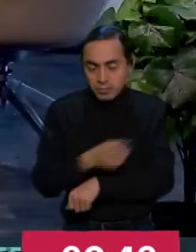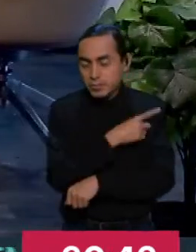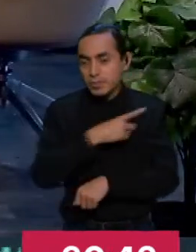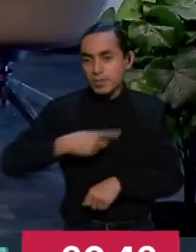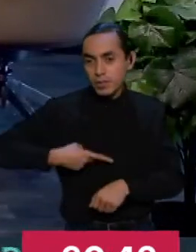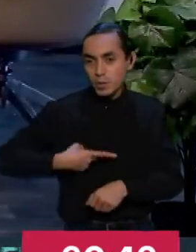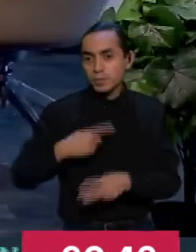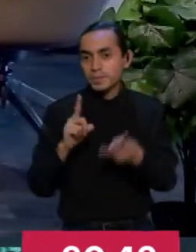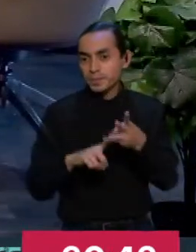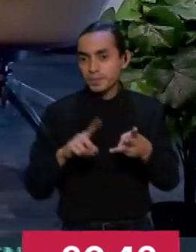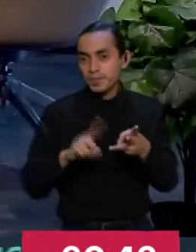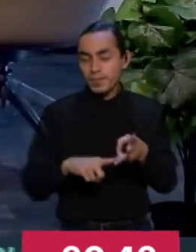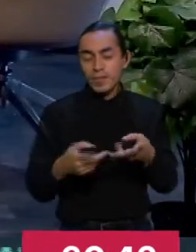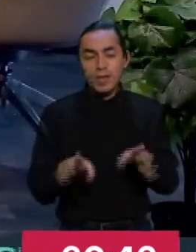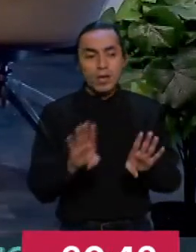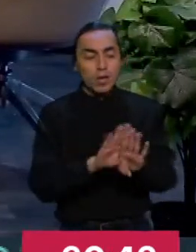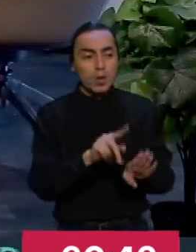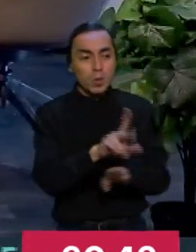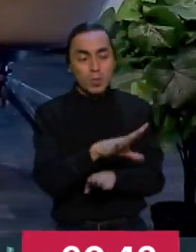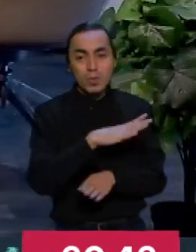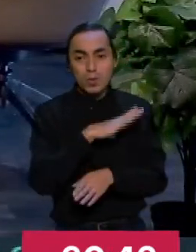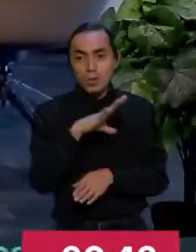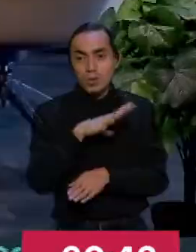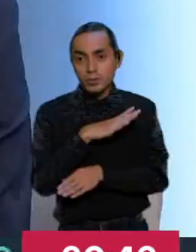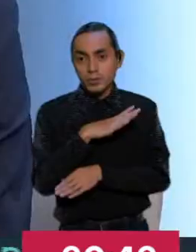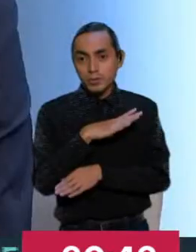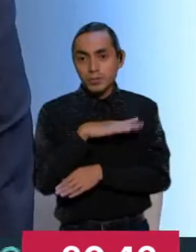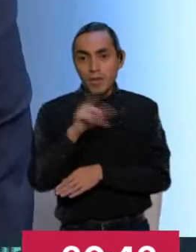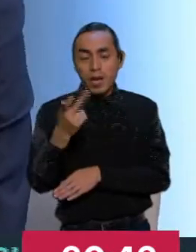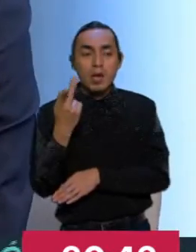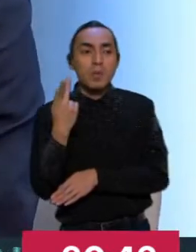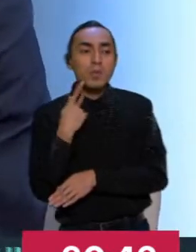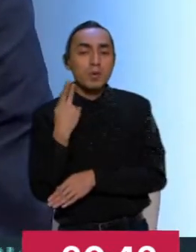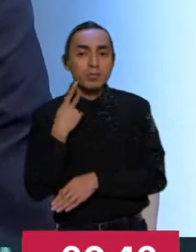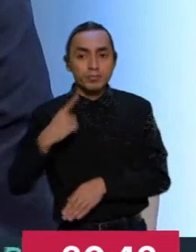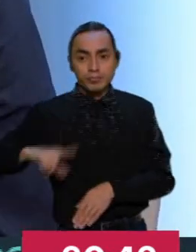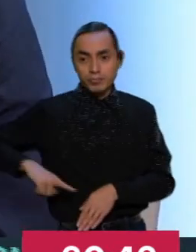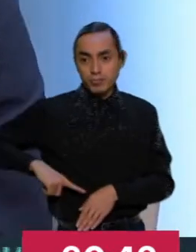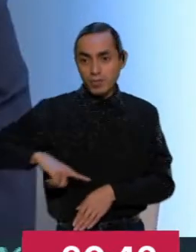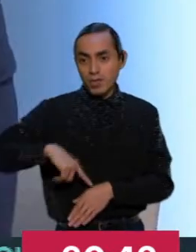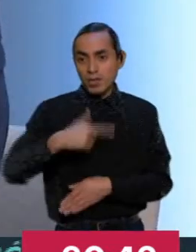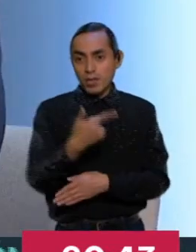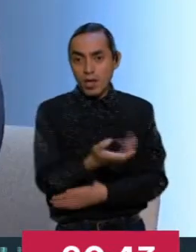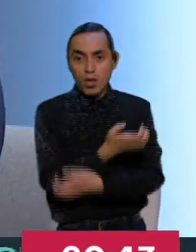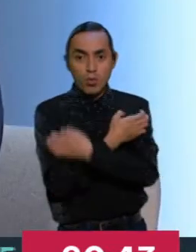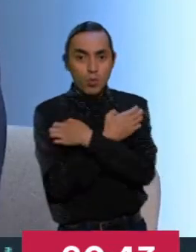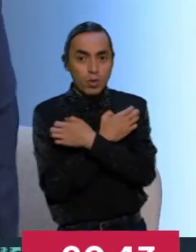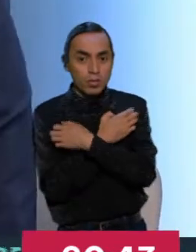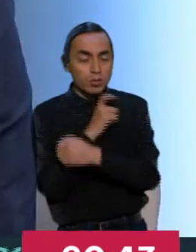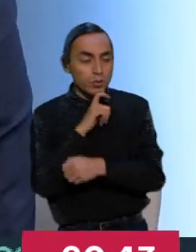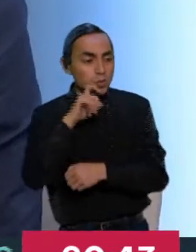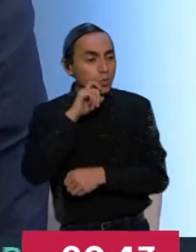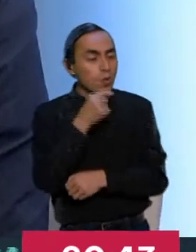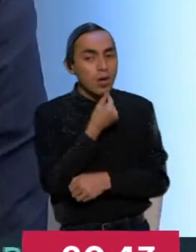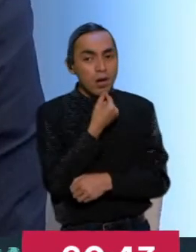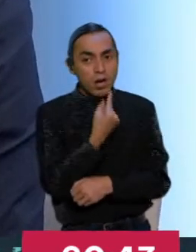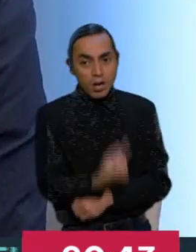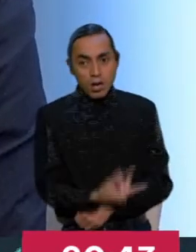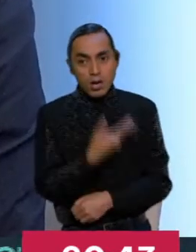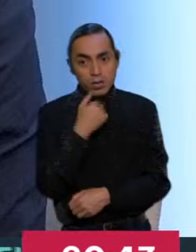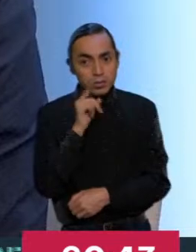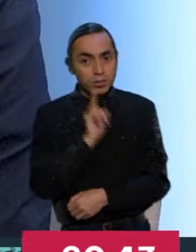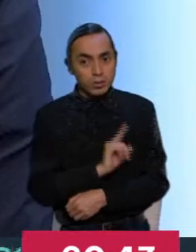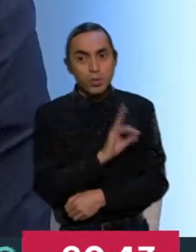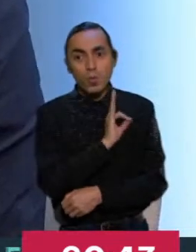esto va a tener una traducción en la política pública desde la educación sexual, desde que los niños y niñas pueden